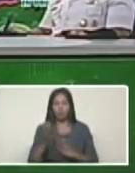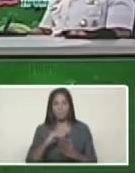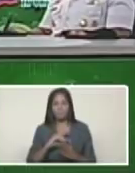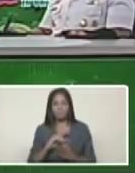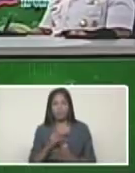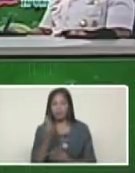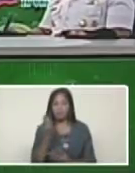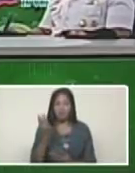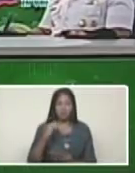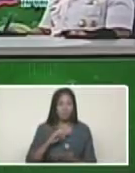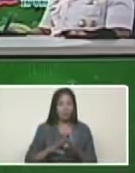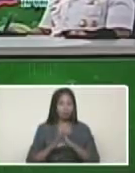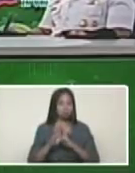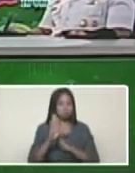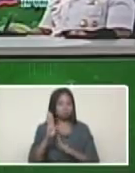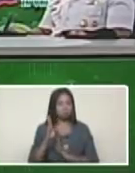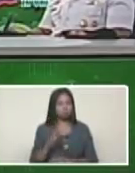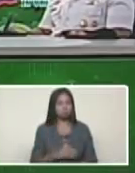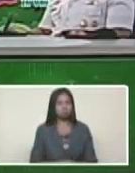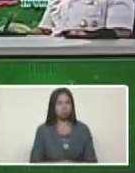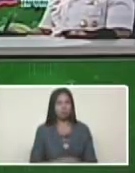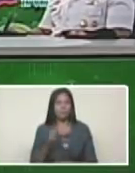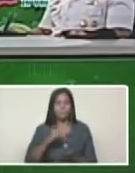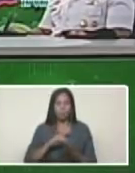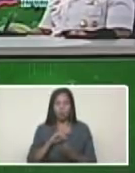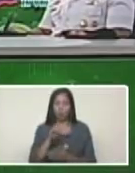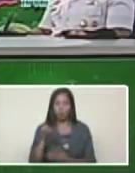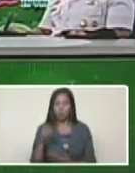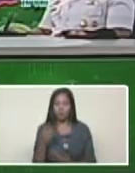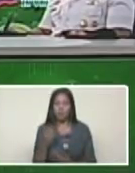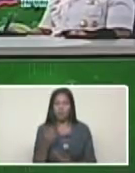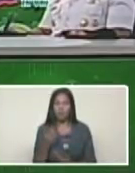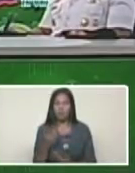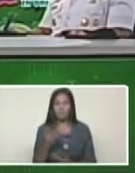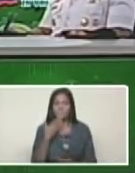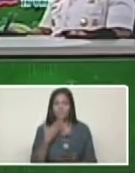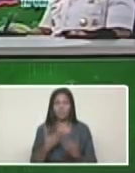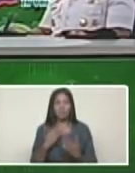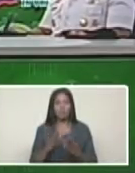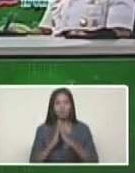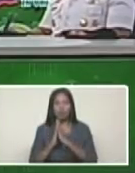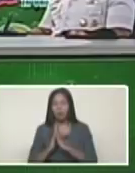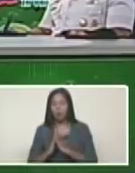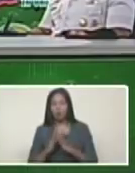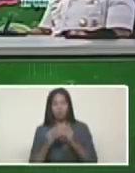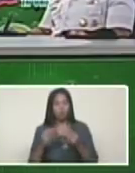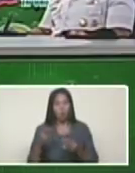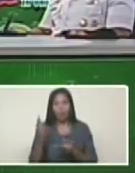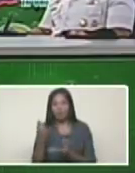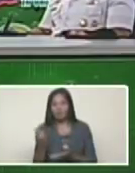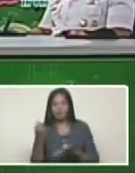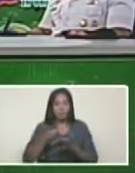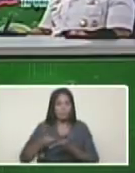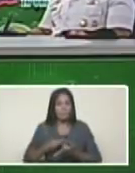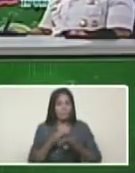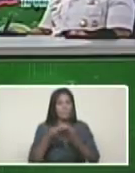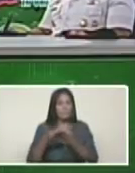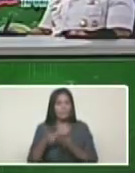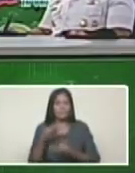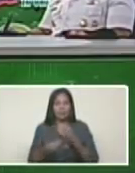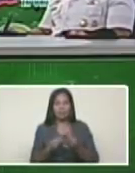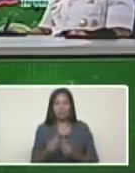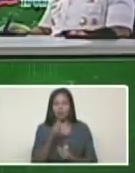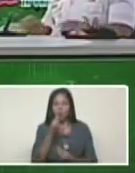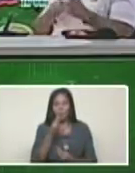falta mucho por avanzar. Tómenlo ustedes con pasión y pídanme todos los recursos que haga falta para producir alimento para la